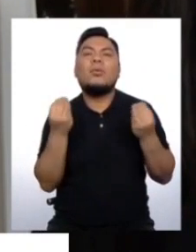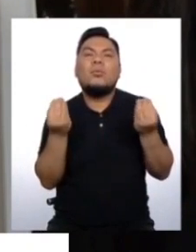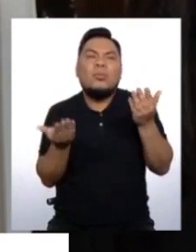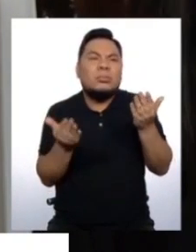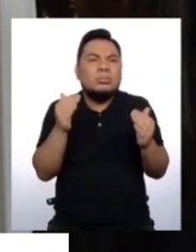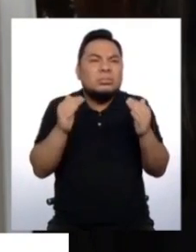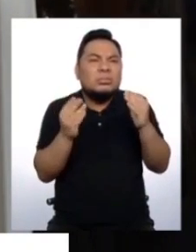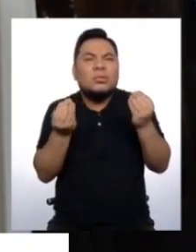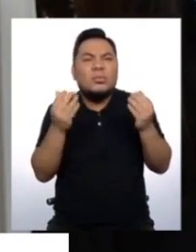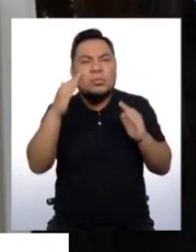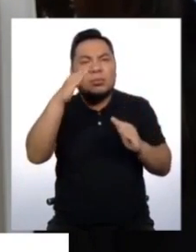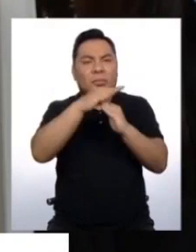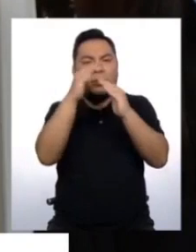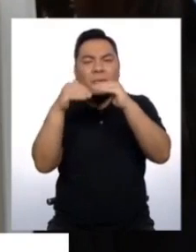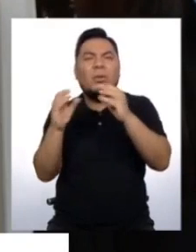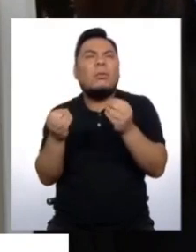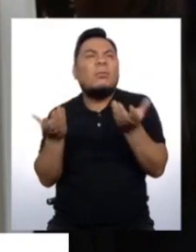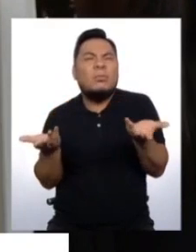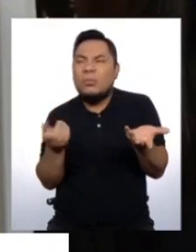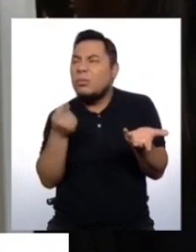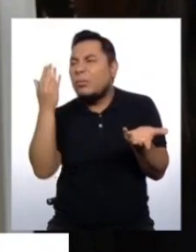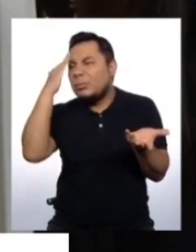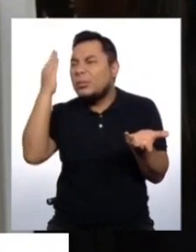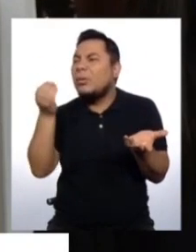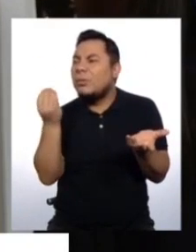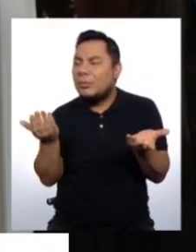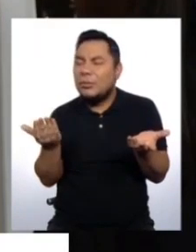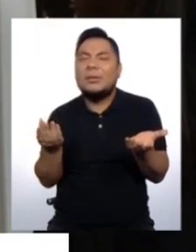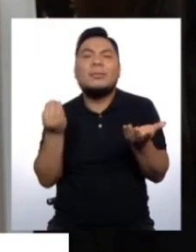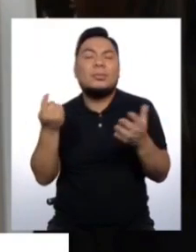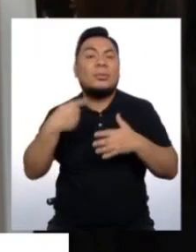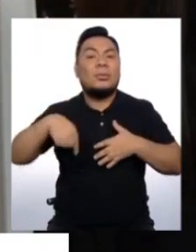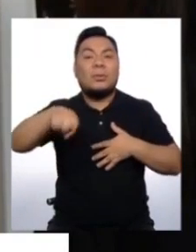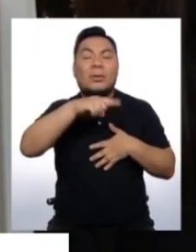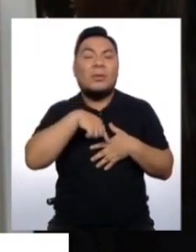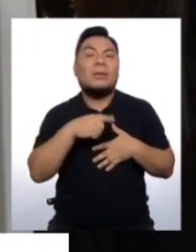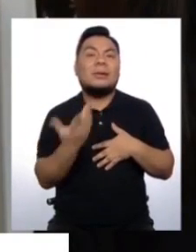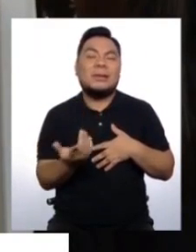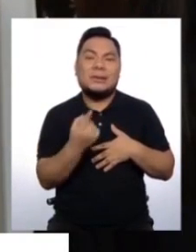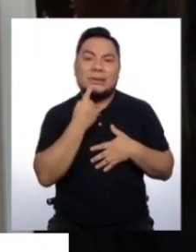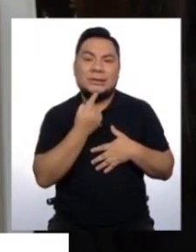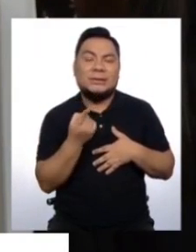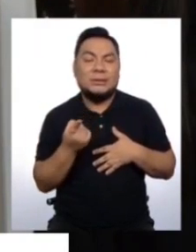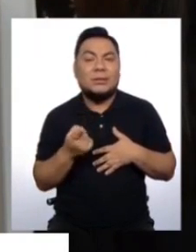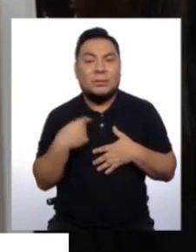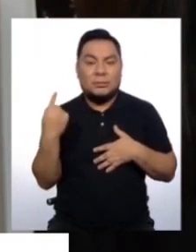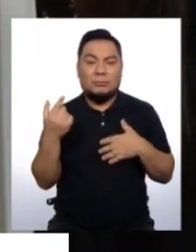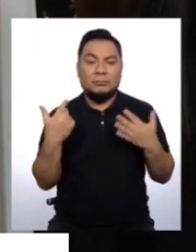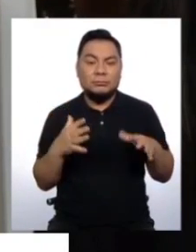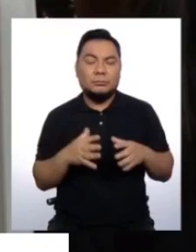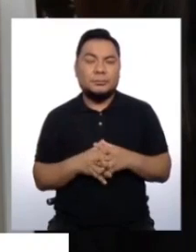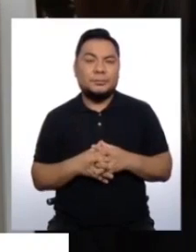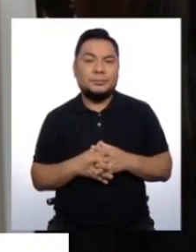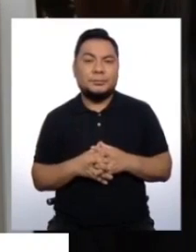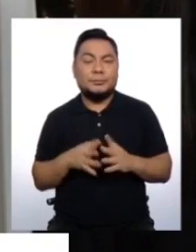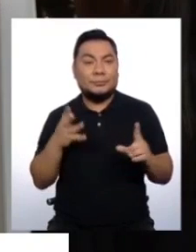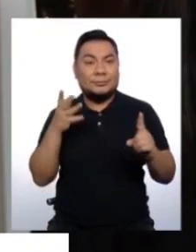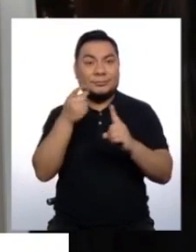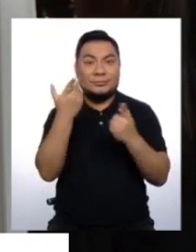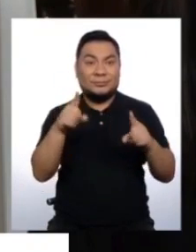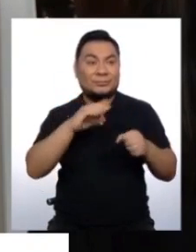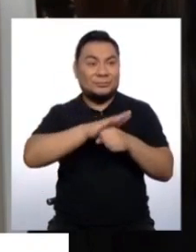que hayamos llegado a esta meseta? Cuando nosotros alcanzamos una reproducción de la